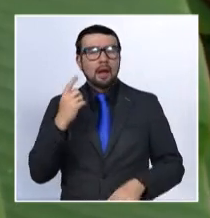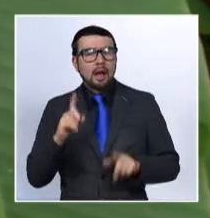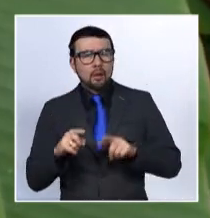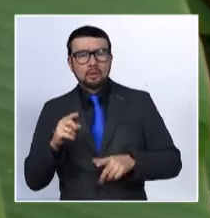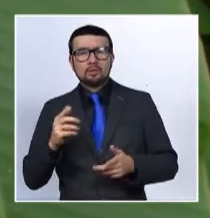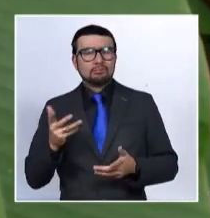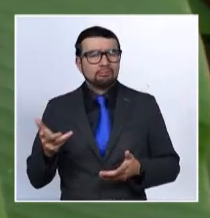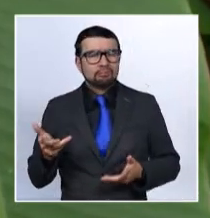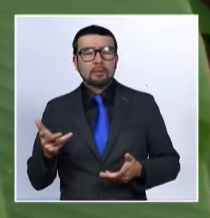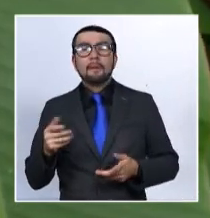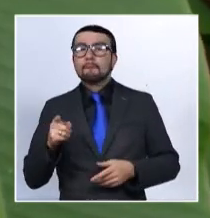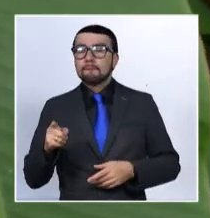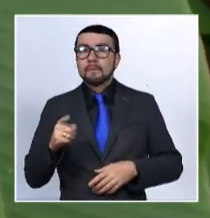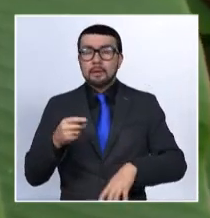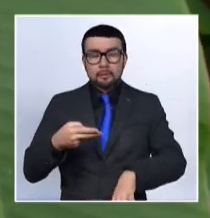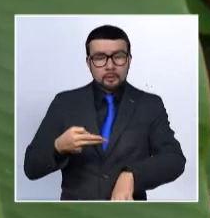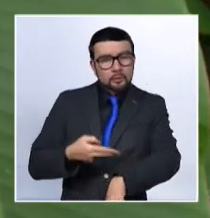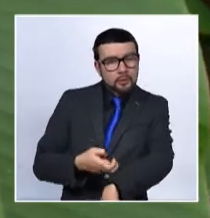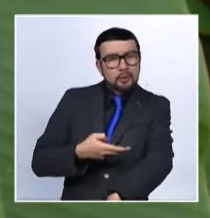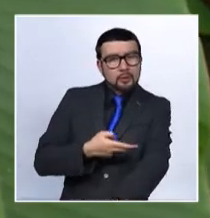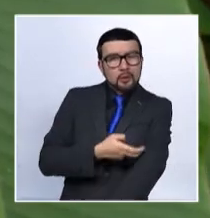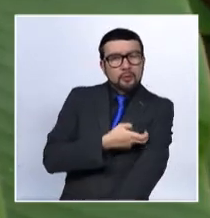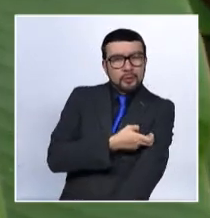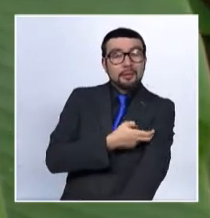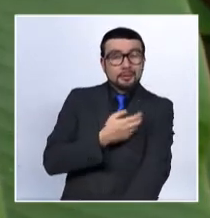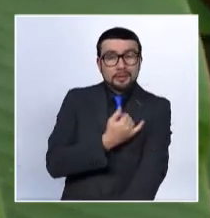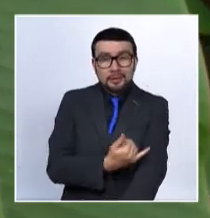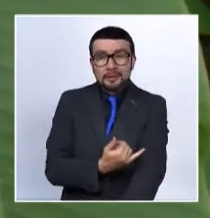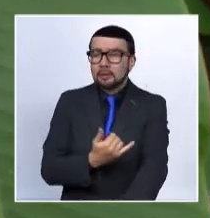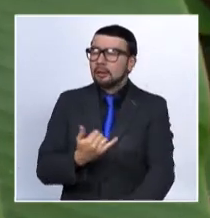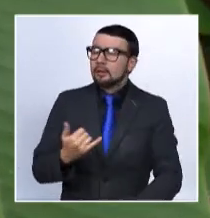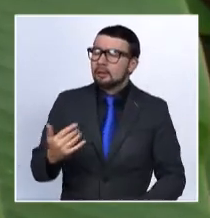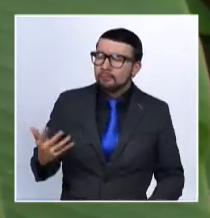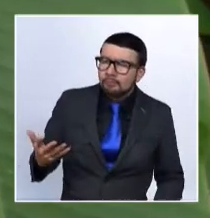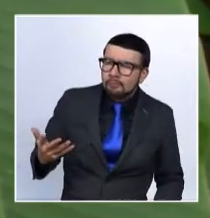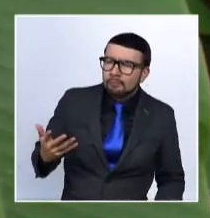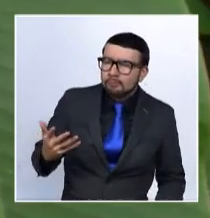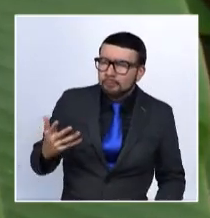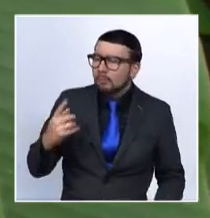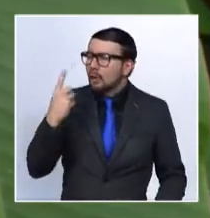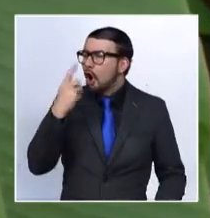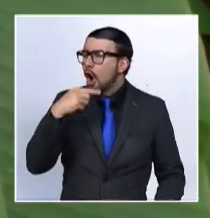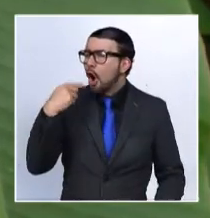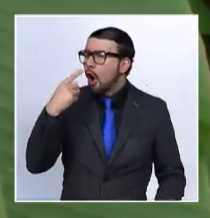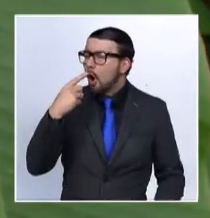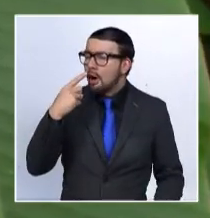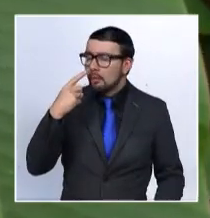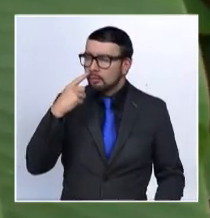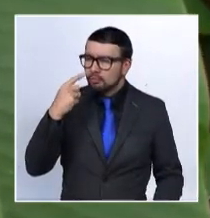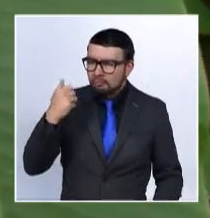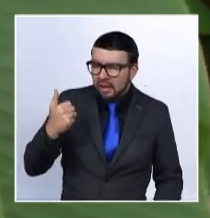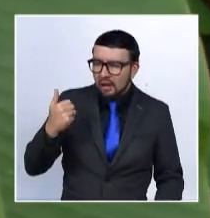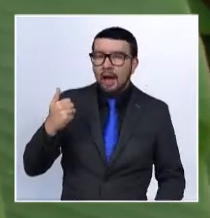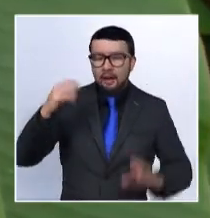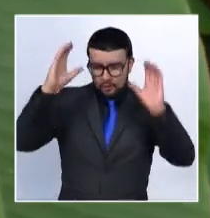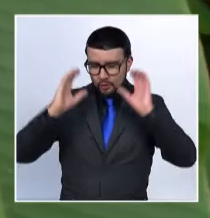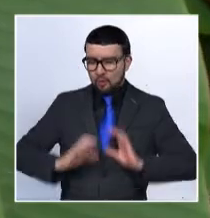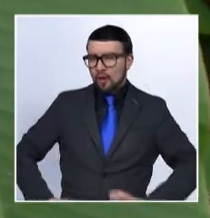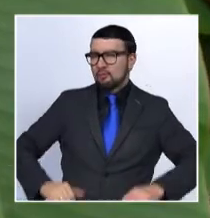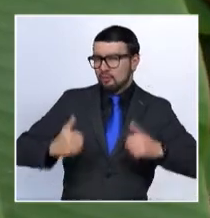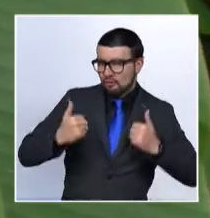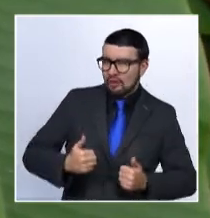de la terapia neural, y es el reflejo de cómo está la persona en toda su integridad